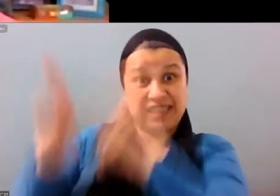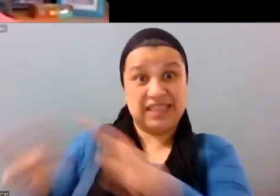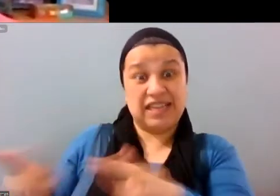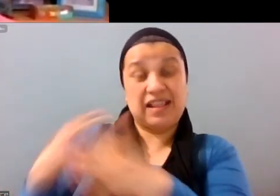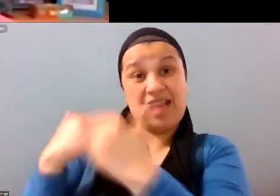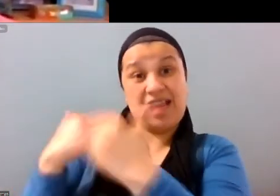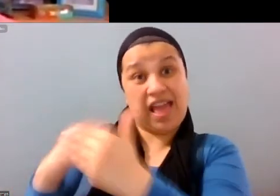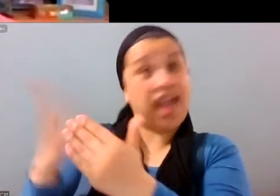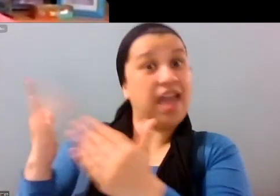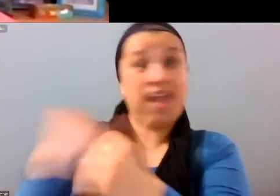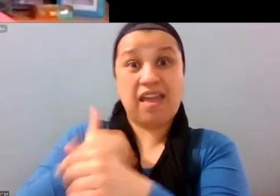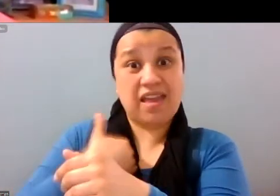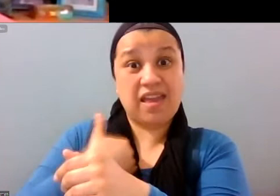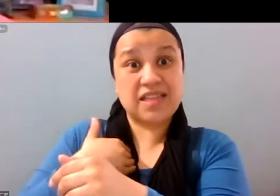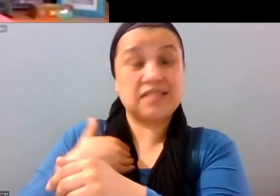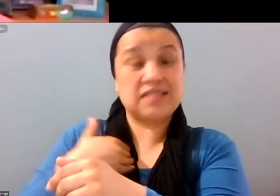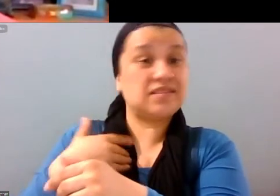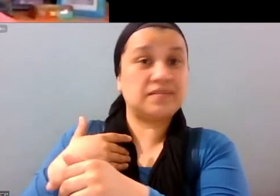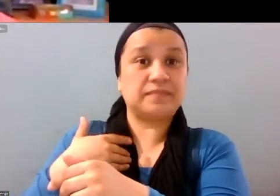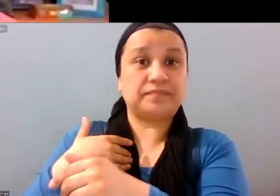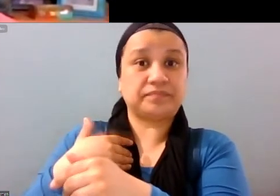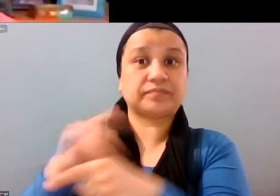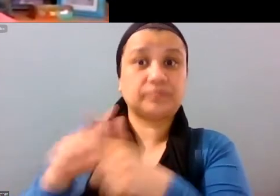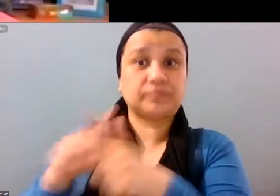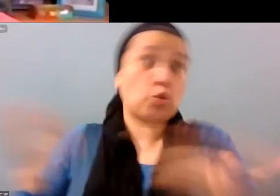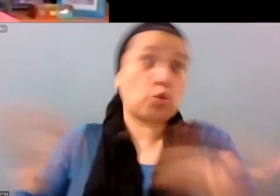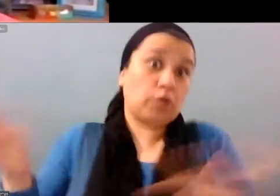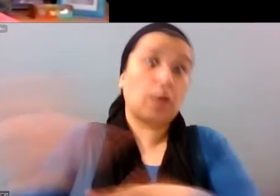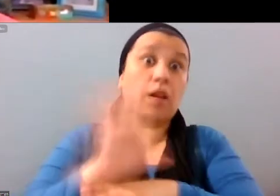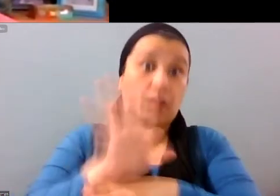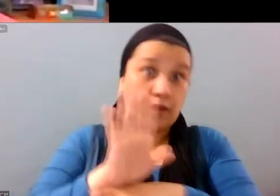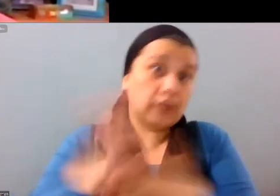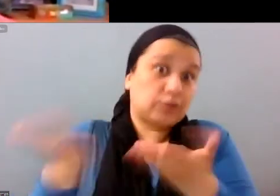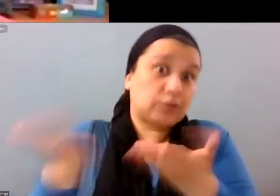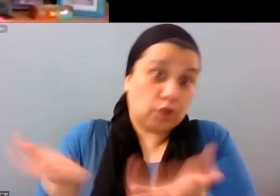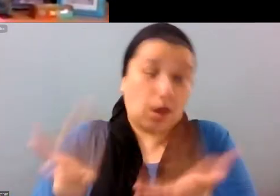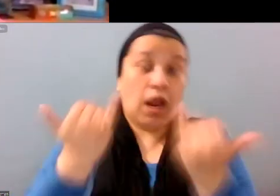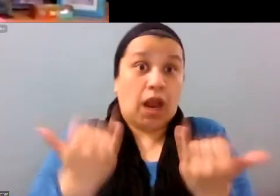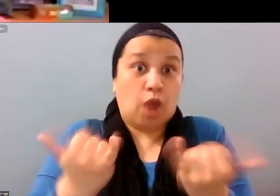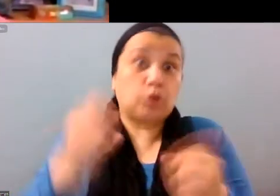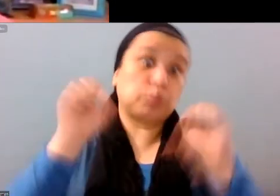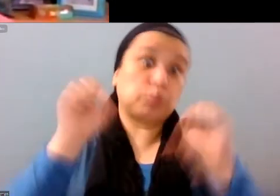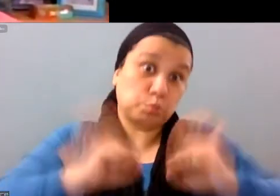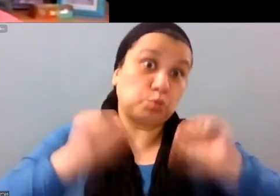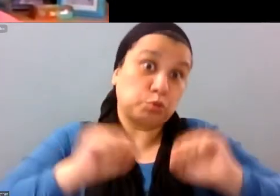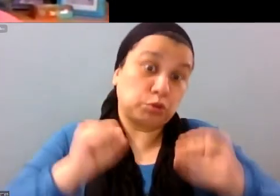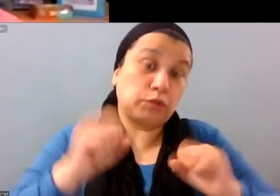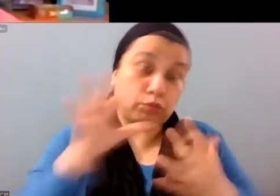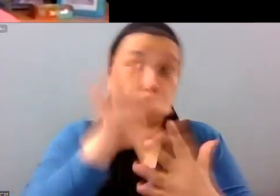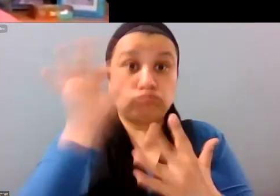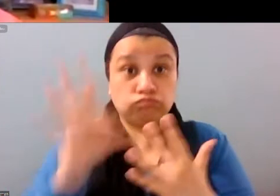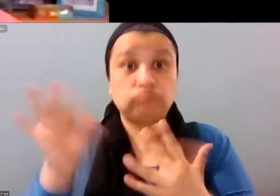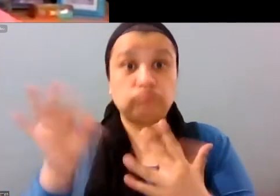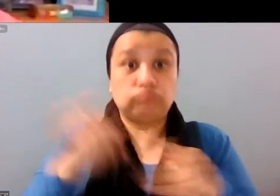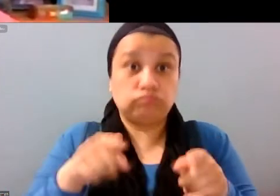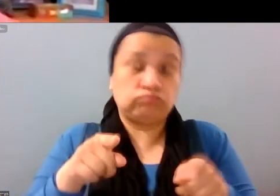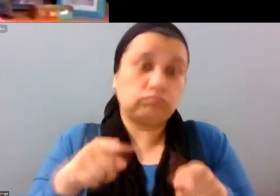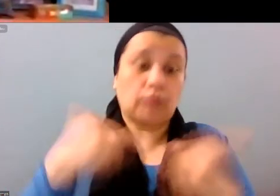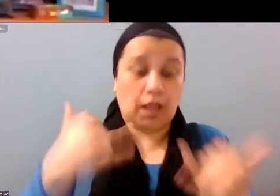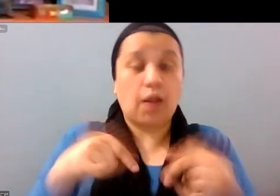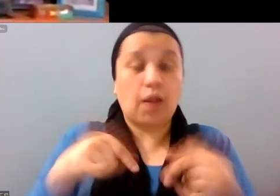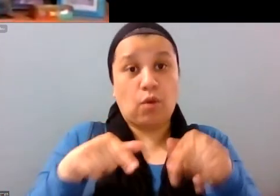mostrado y la televisión se ha convertido en una solución en una alternativa y esto ha acercado también a